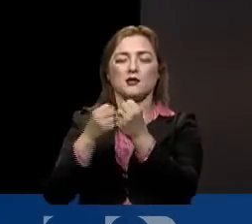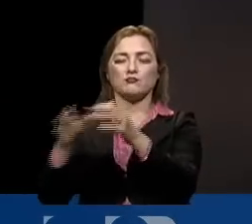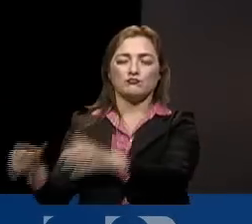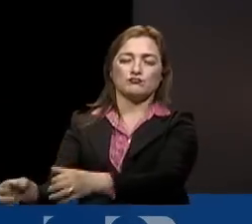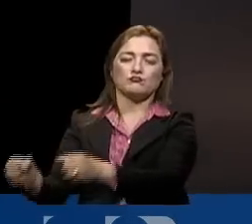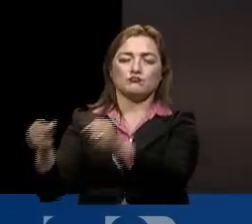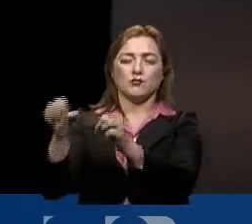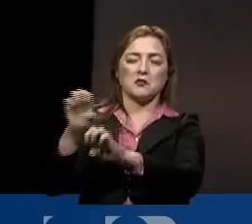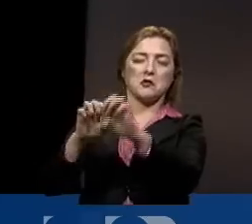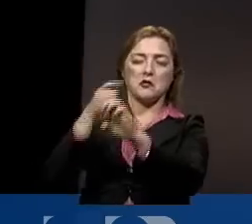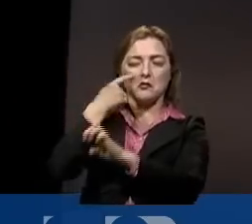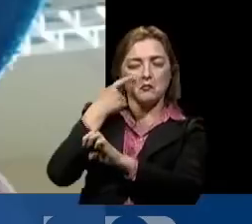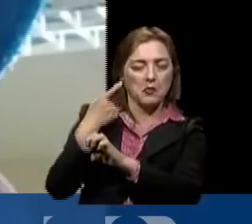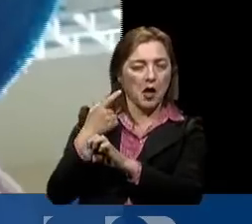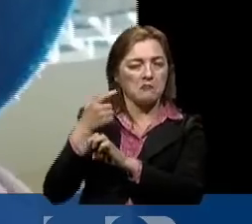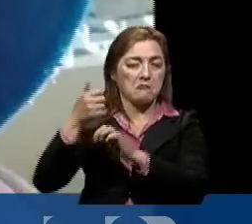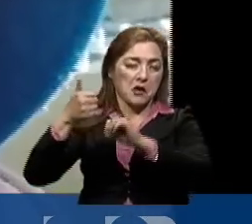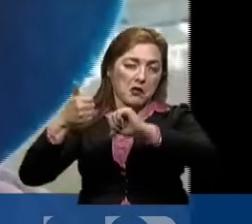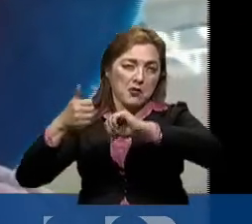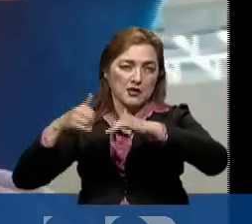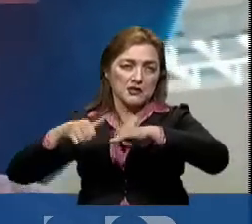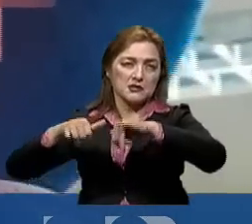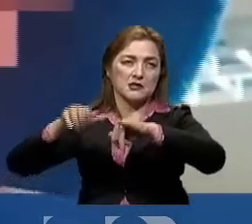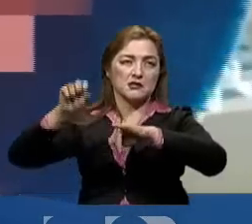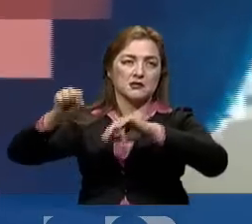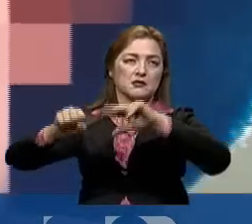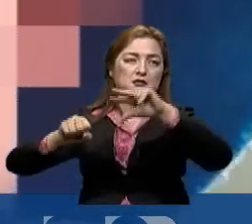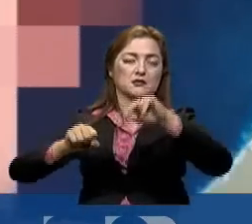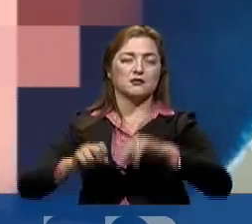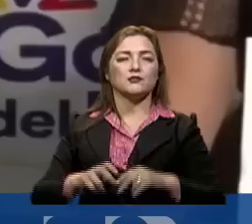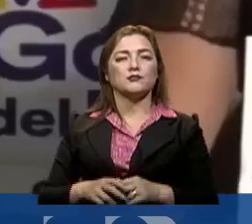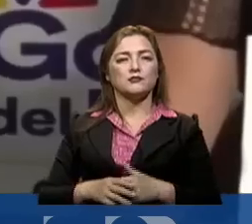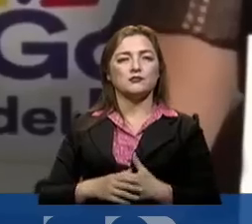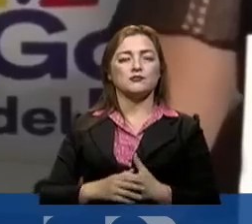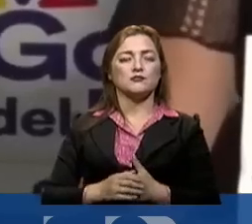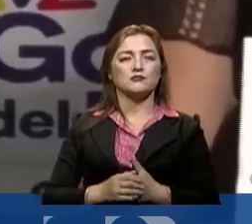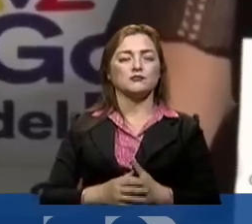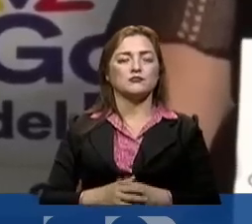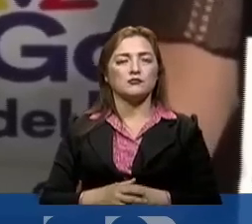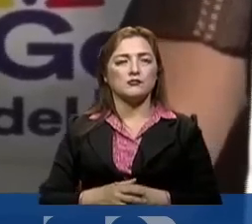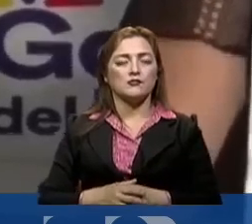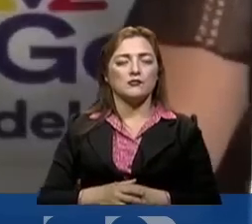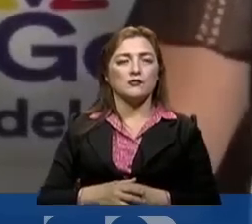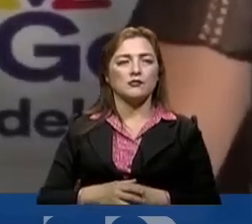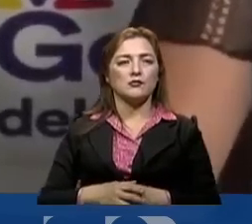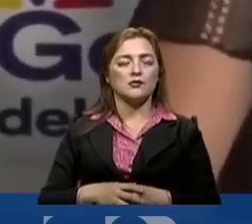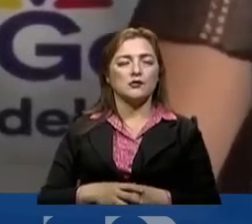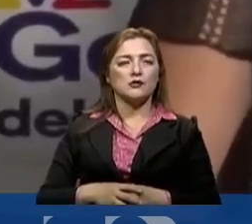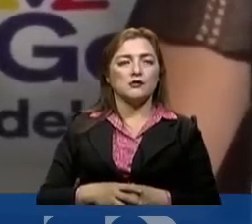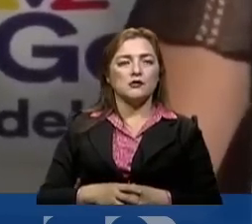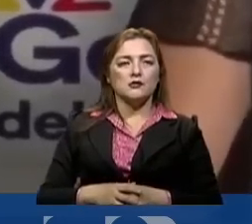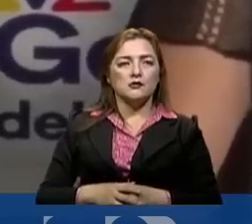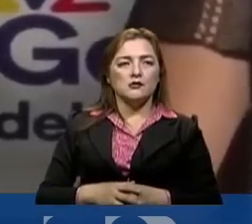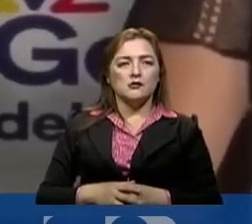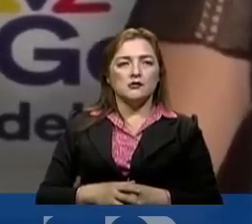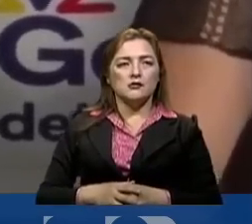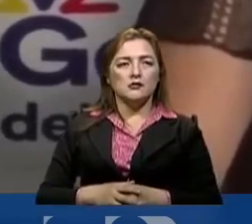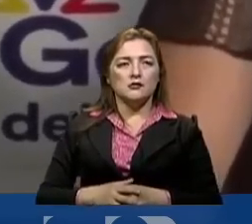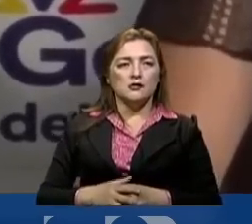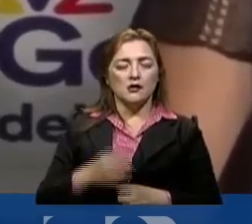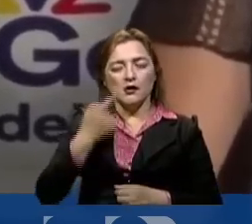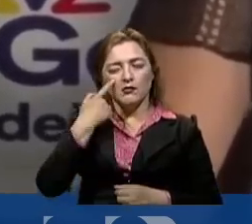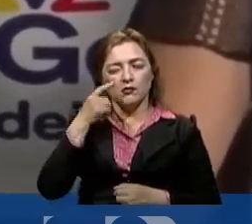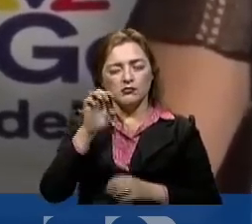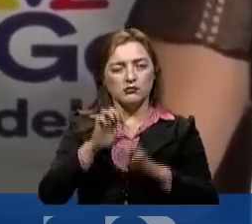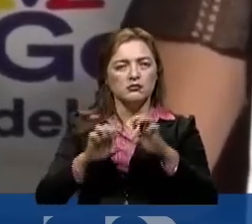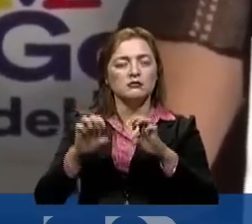realizará una evaluación para considerar si el menor seguirá o no con ellos. Haremos una evaluación para que al culminar el